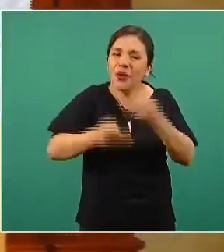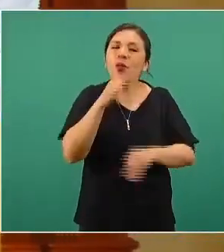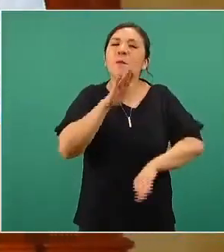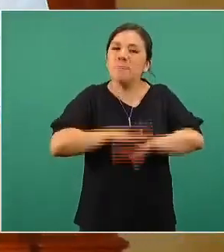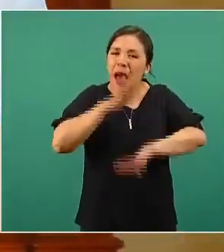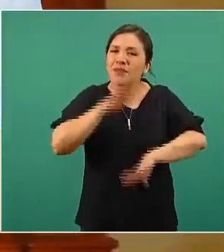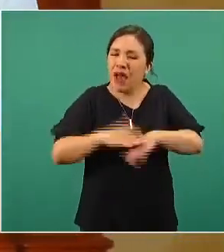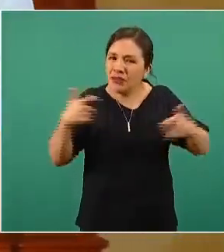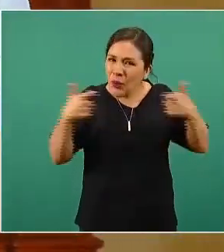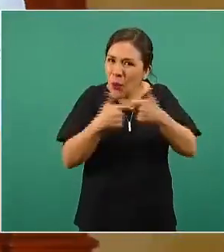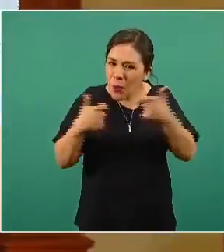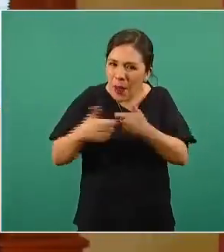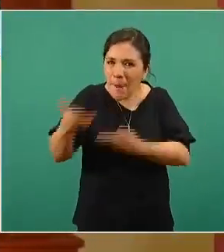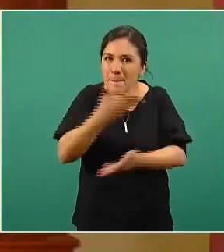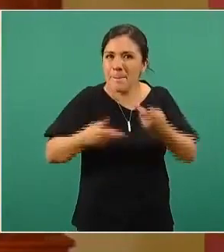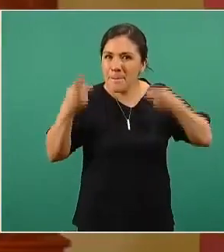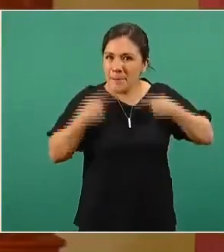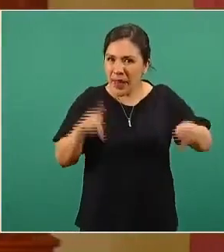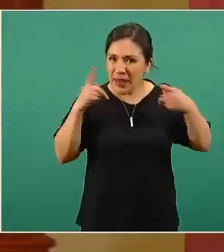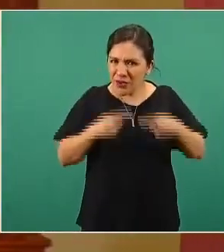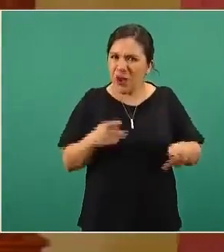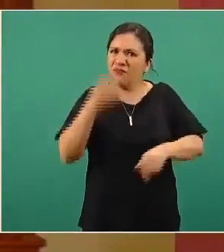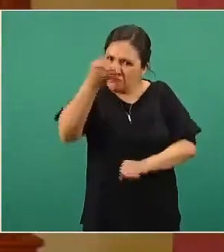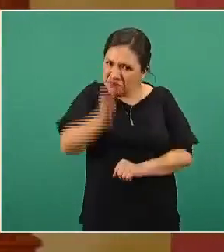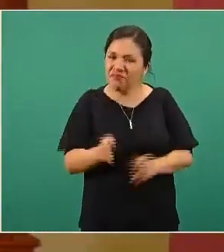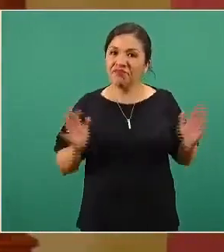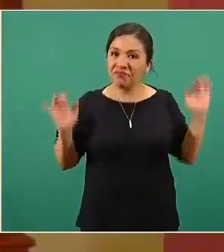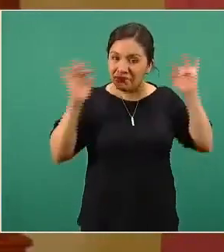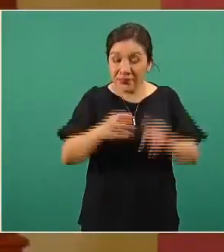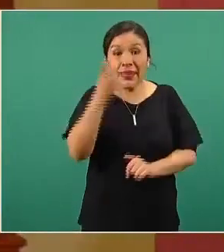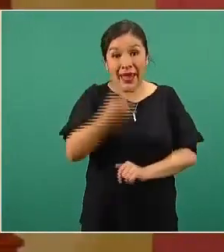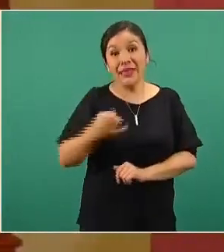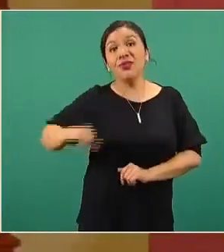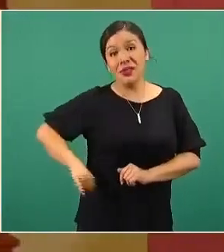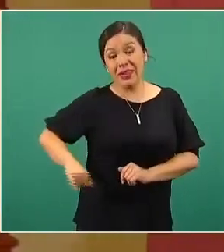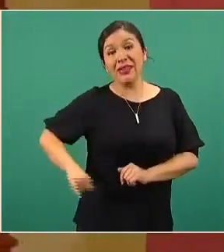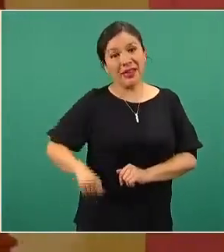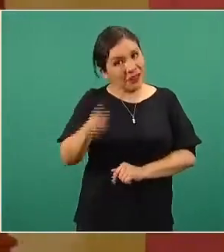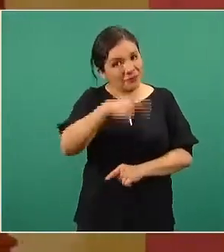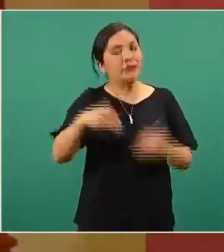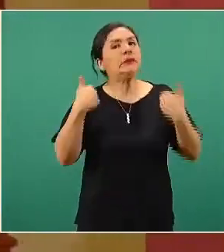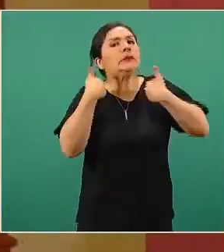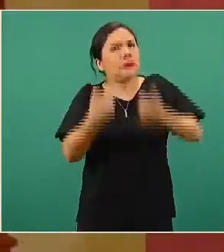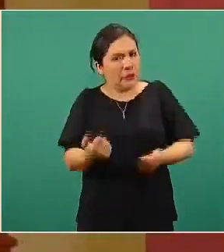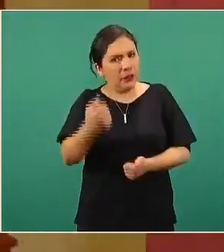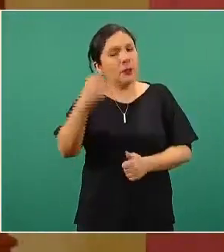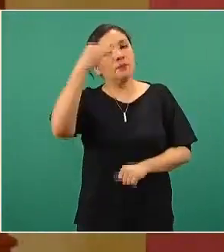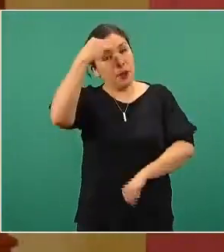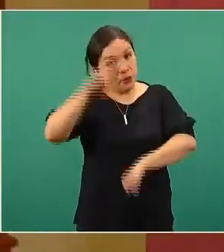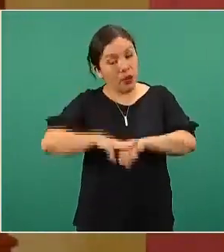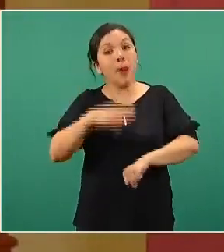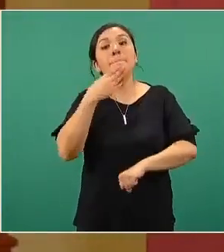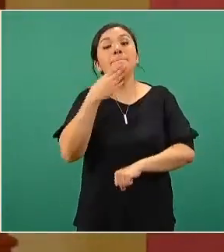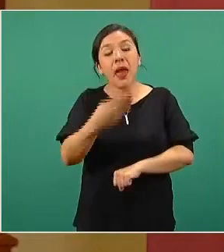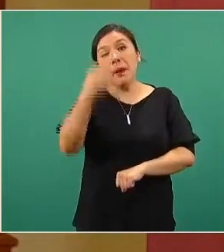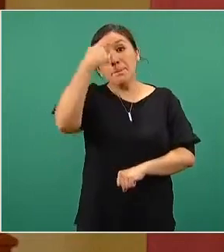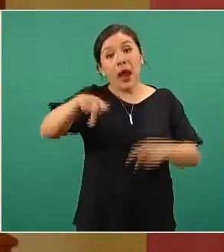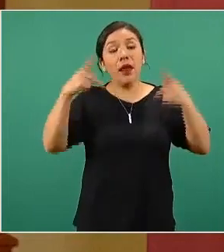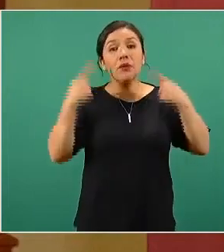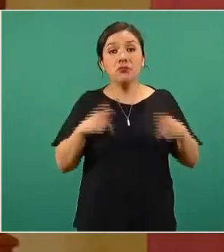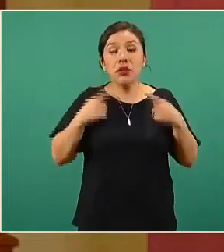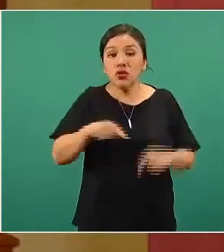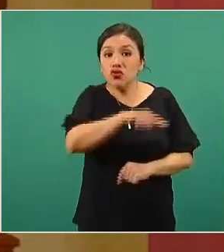colaboración de todas las personas. Entonces, esto nos interesa que quede claro, sobre todo para que las